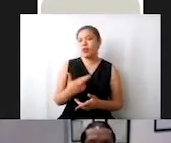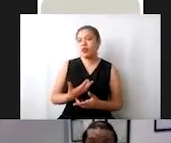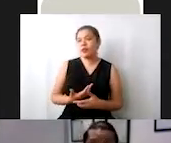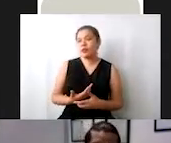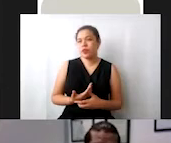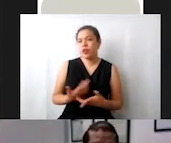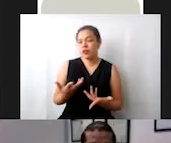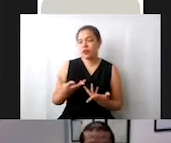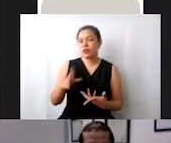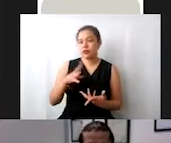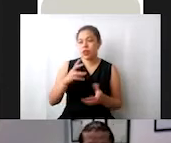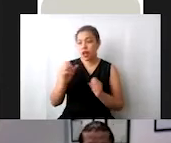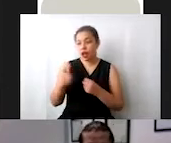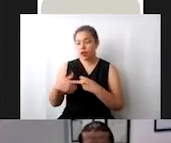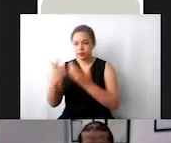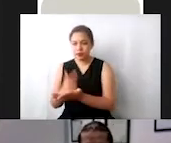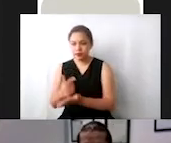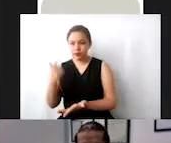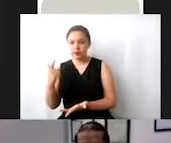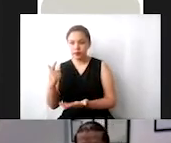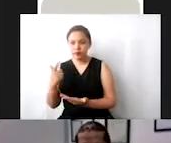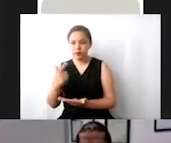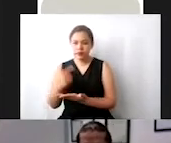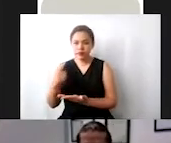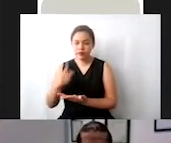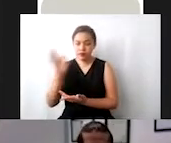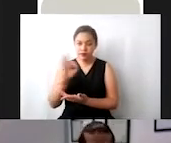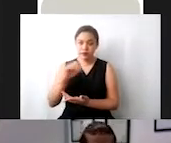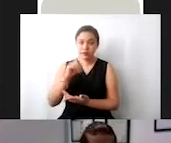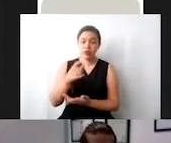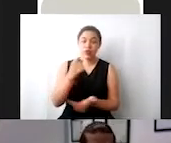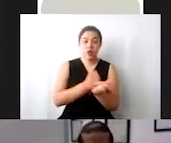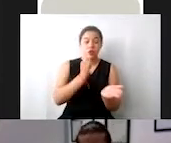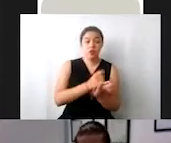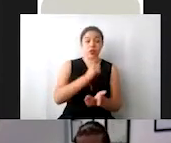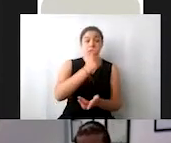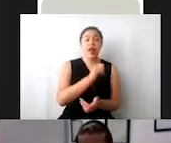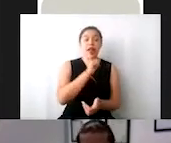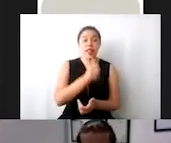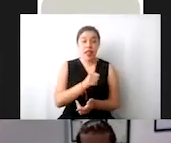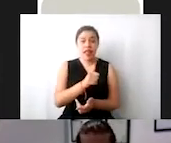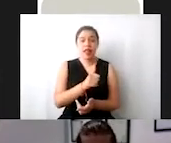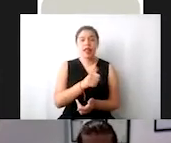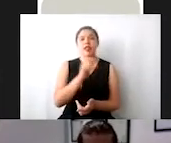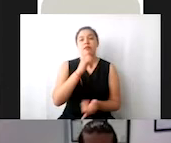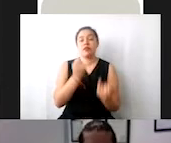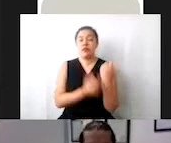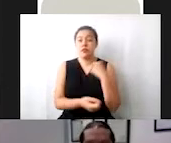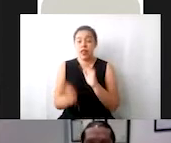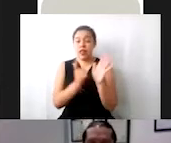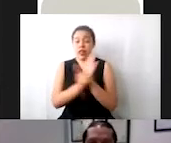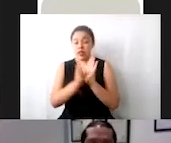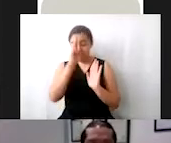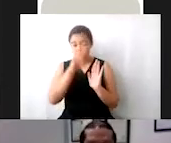un agravante en caso de omisión de impuestos retenidos y que además para delitos fiscales también es